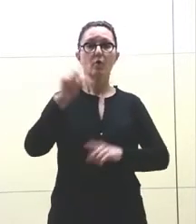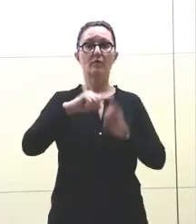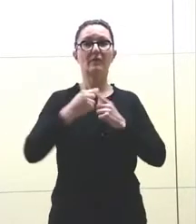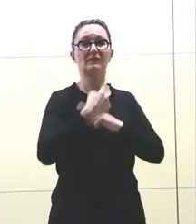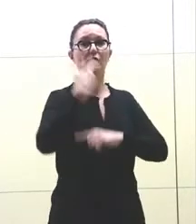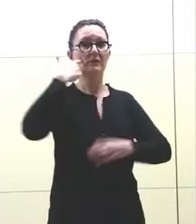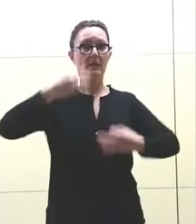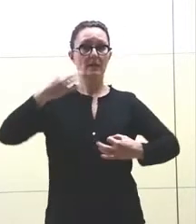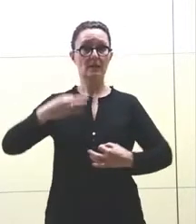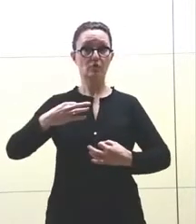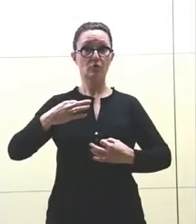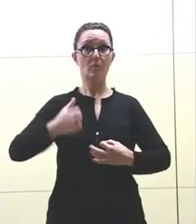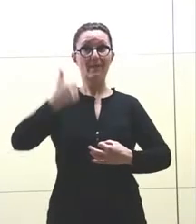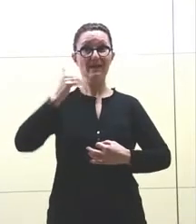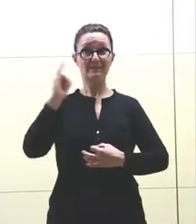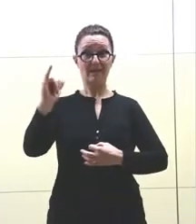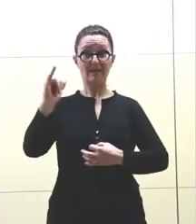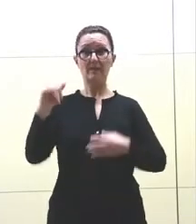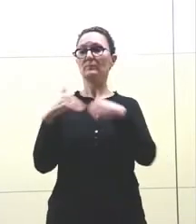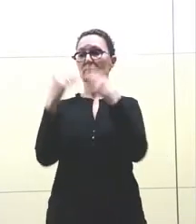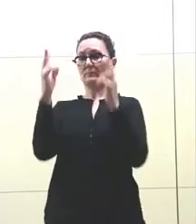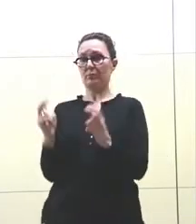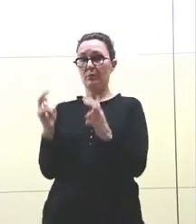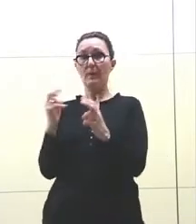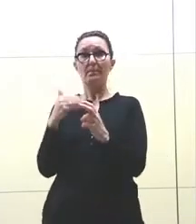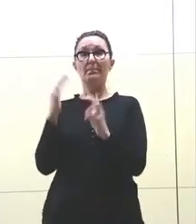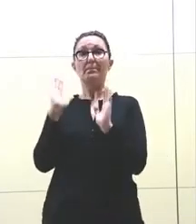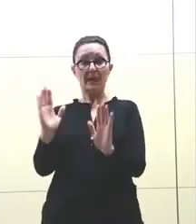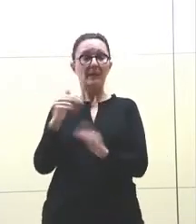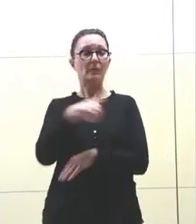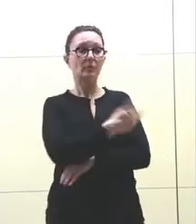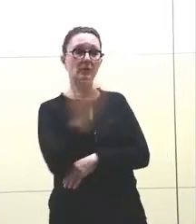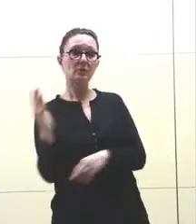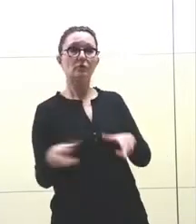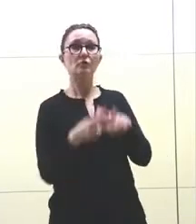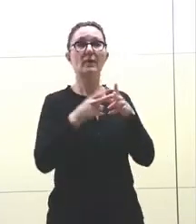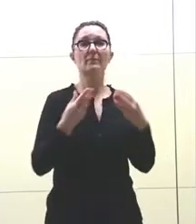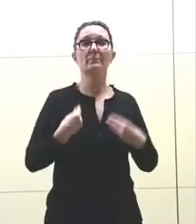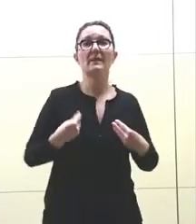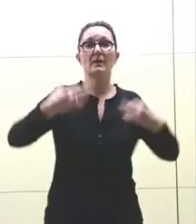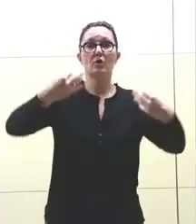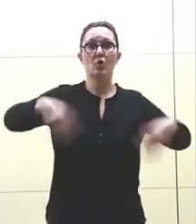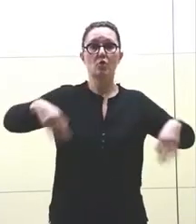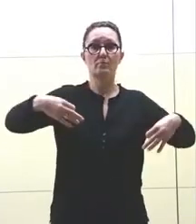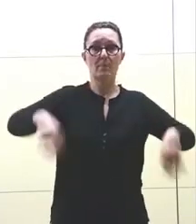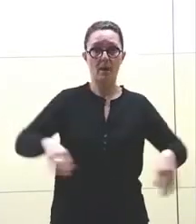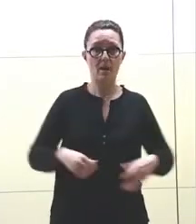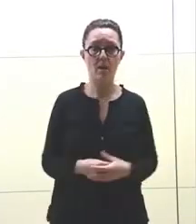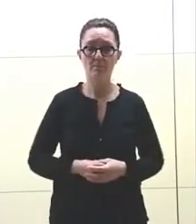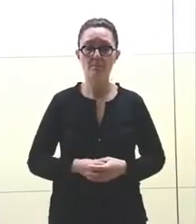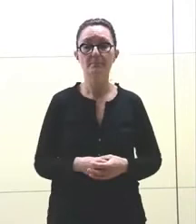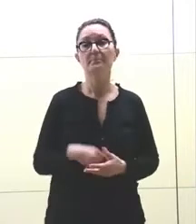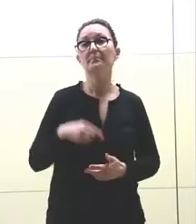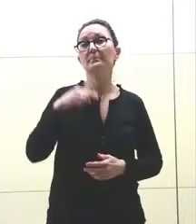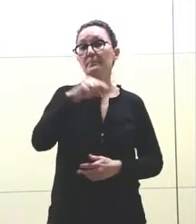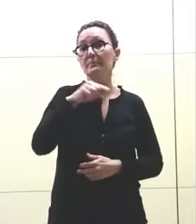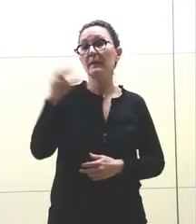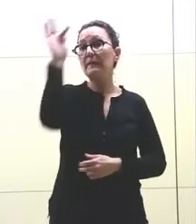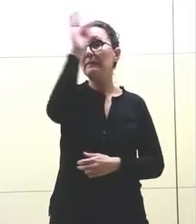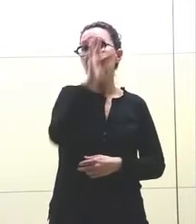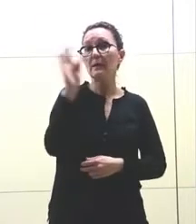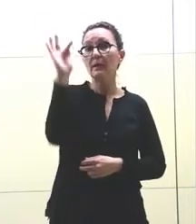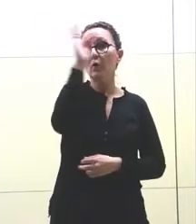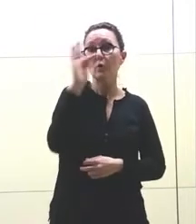riesgo, mientras que el resto de la sociedad tiene que hacer vida normal. Esa es la tesis de